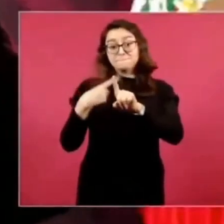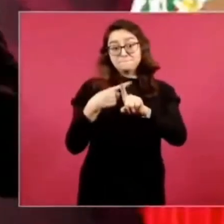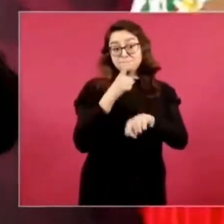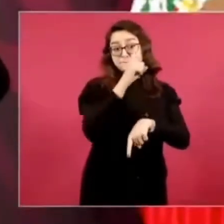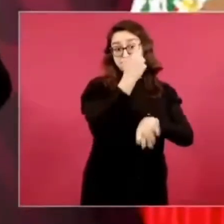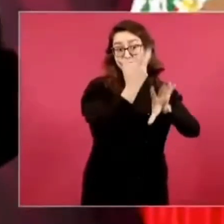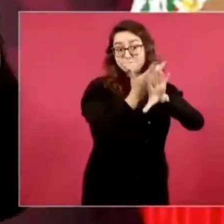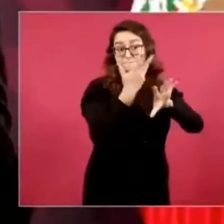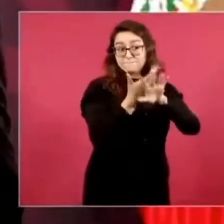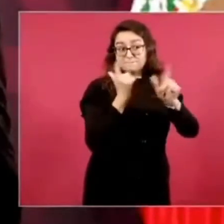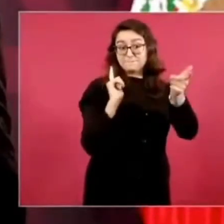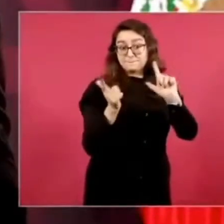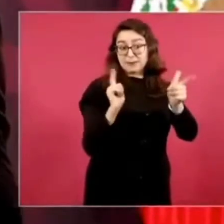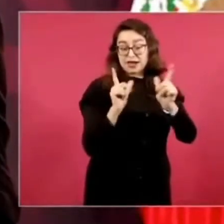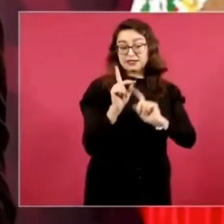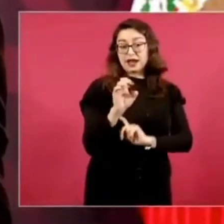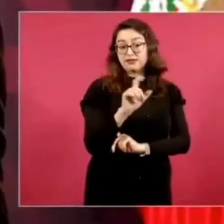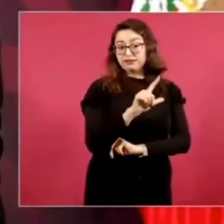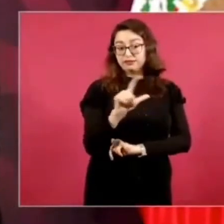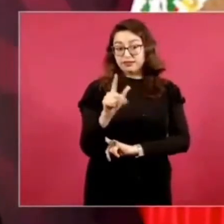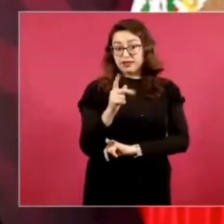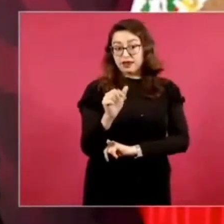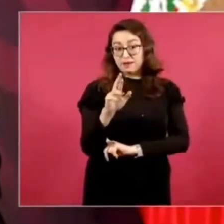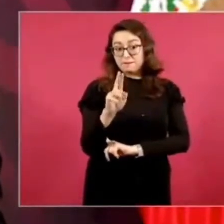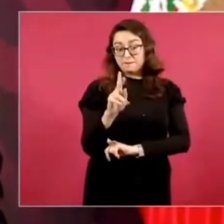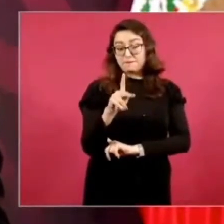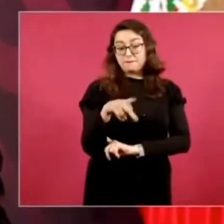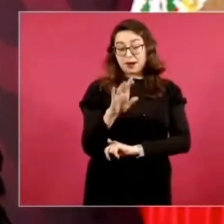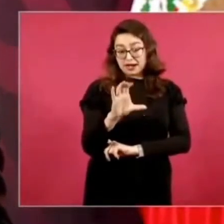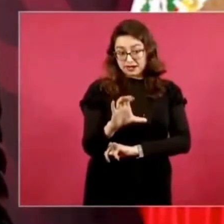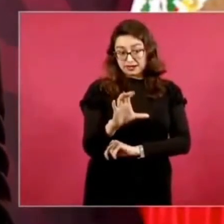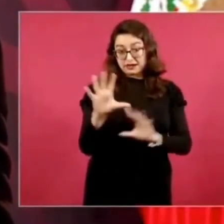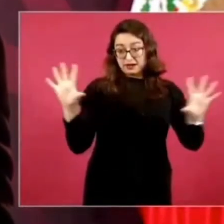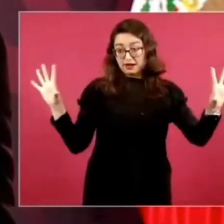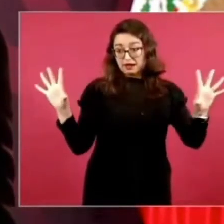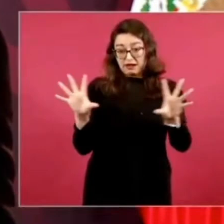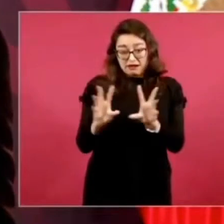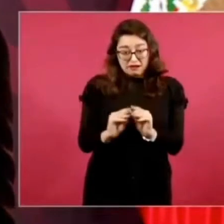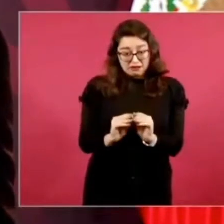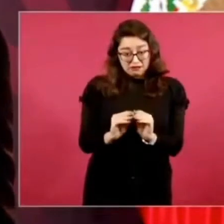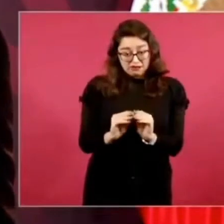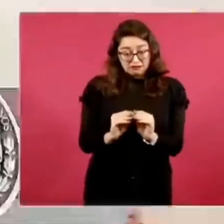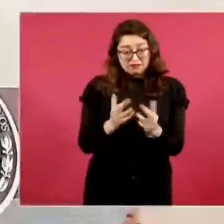En total es producir